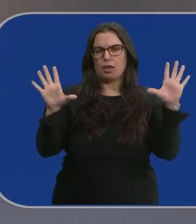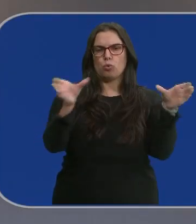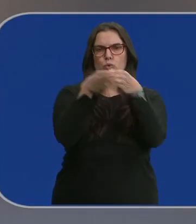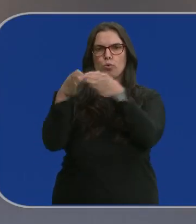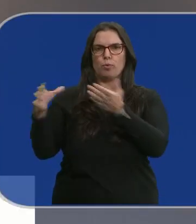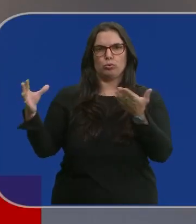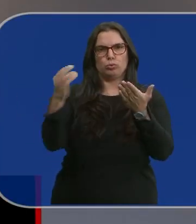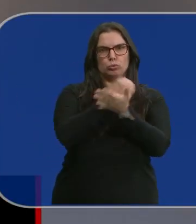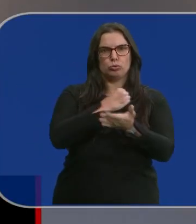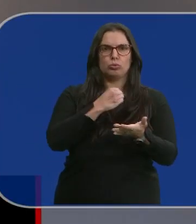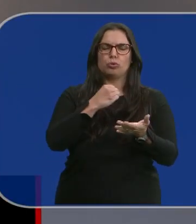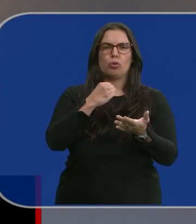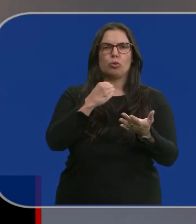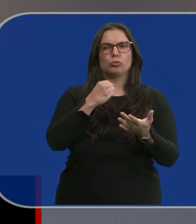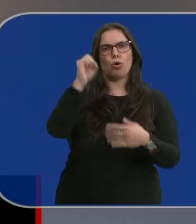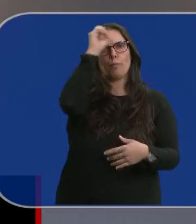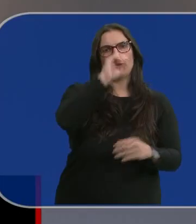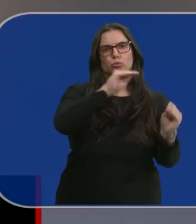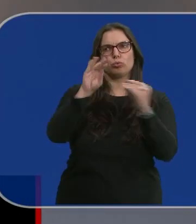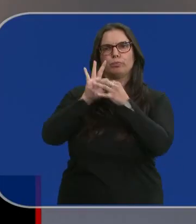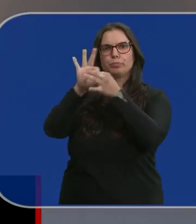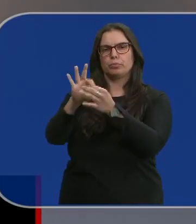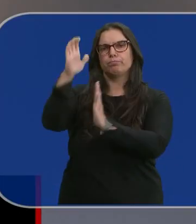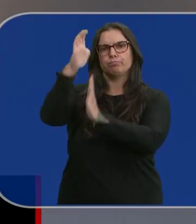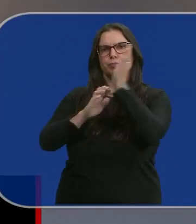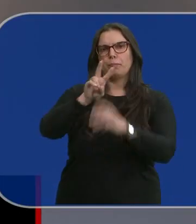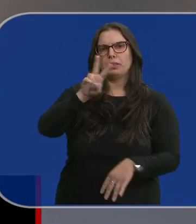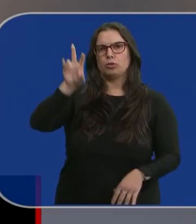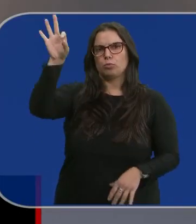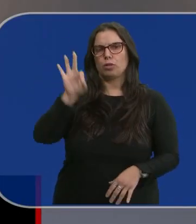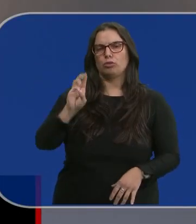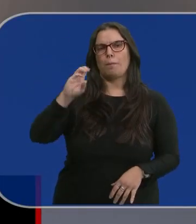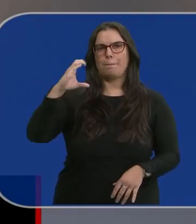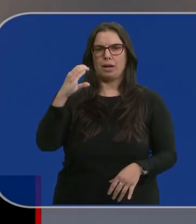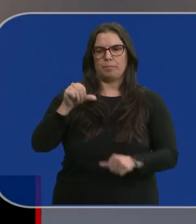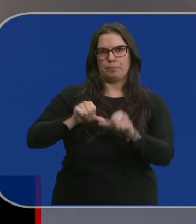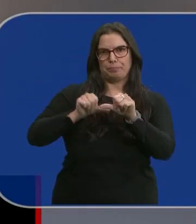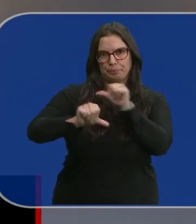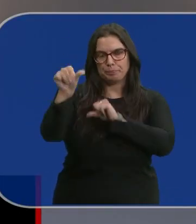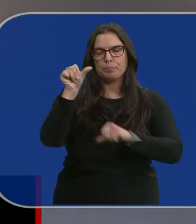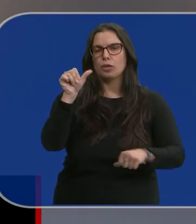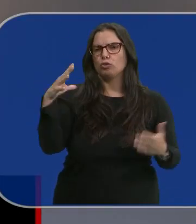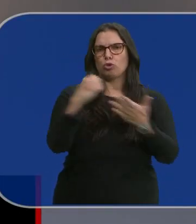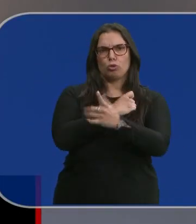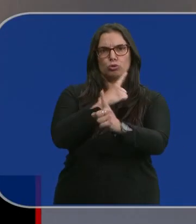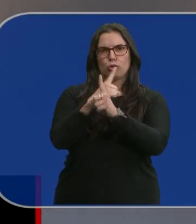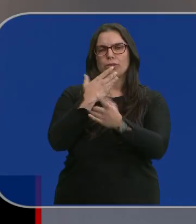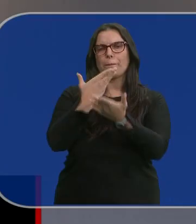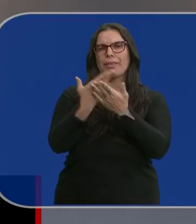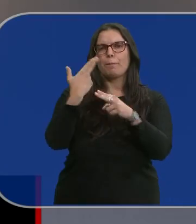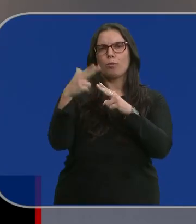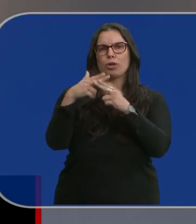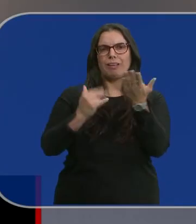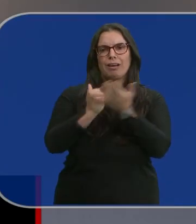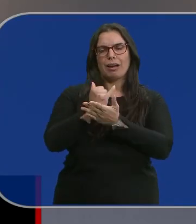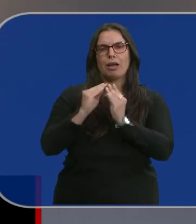los grupos ante el ya anunciado recorte del 22% en la PAC. Todos se oponen y piden una política agraria